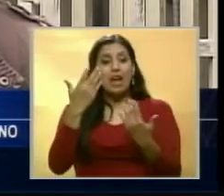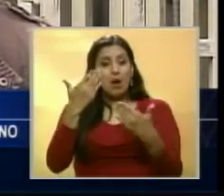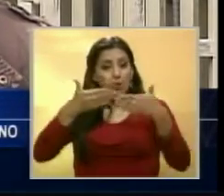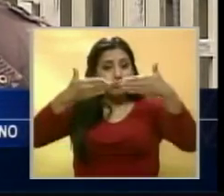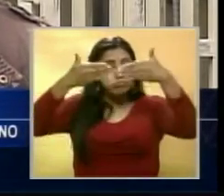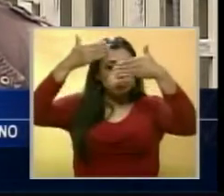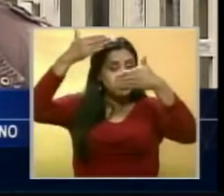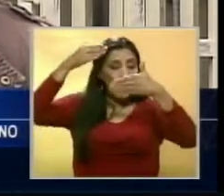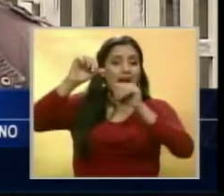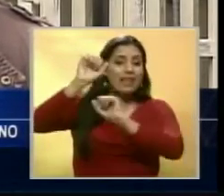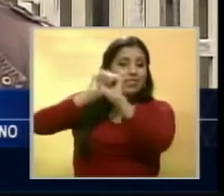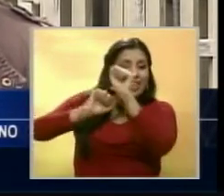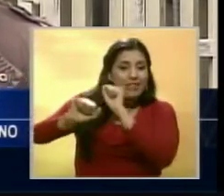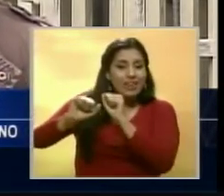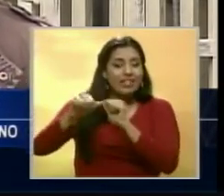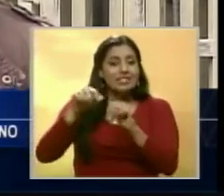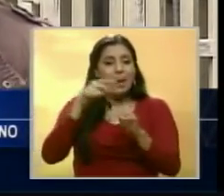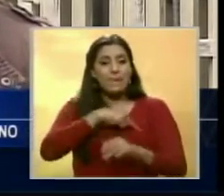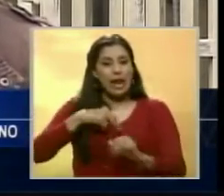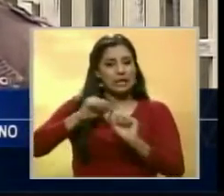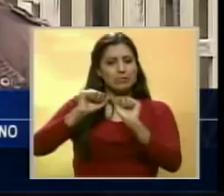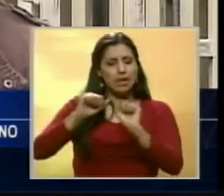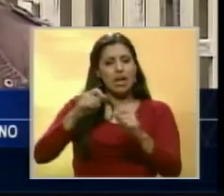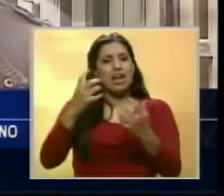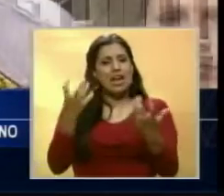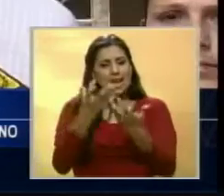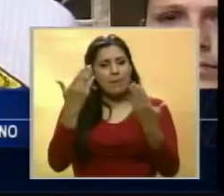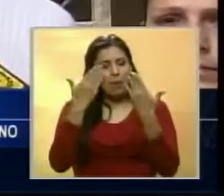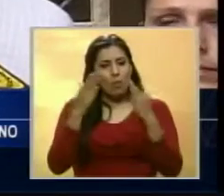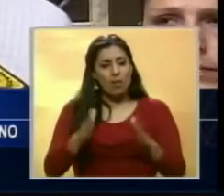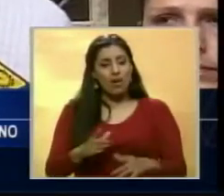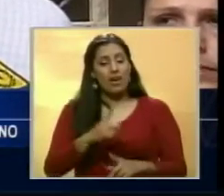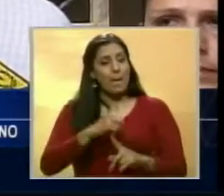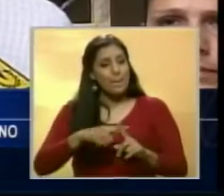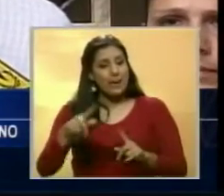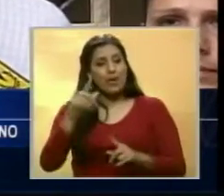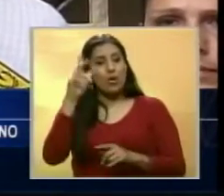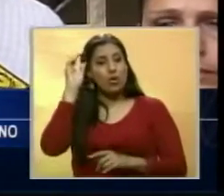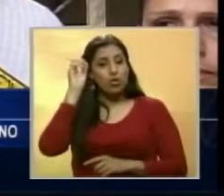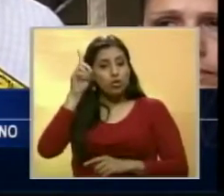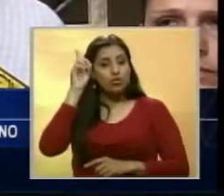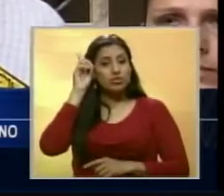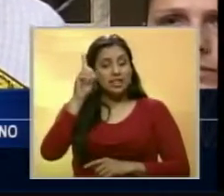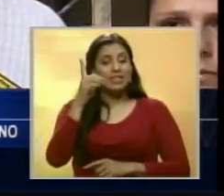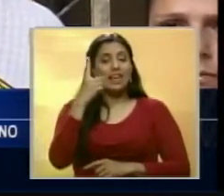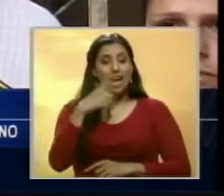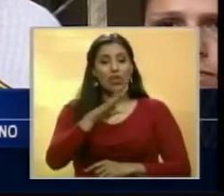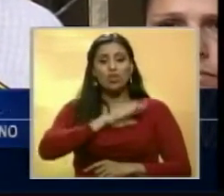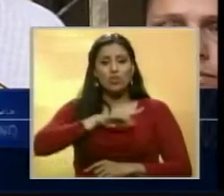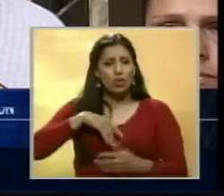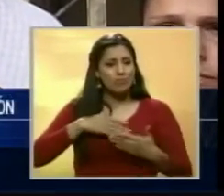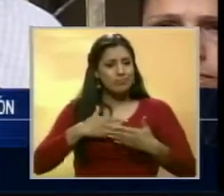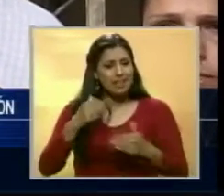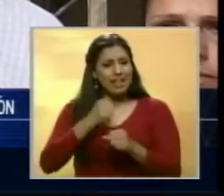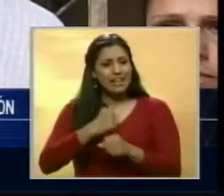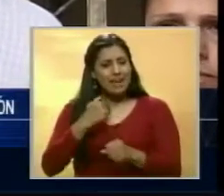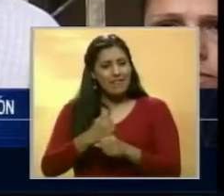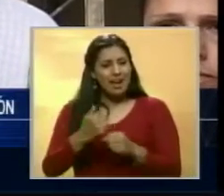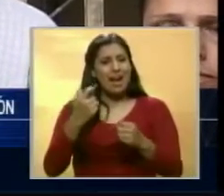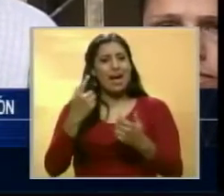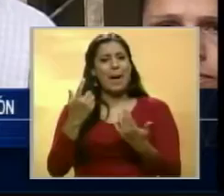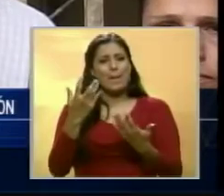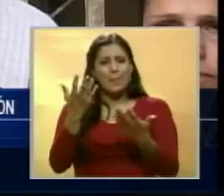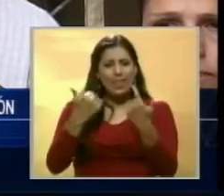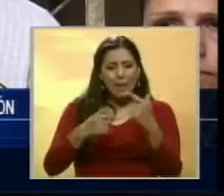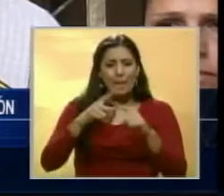muro perimetral para evitar la entrada de los maleantes y que nos sigan quemando la escuela. A pesar de que los docentes, debo decirlo, hacen todo lo posible para mandar